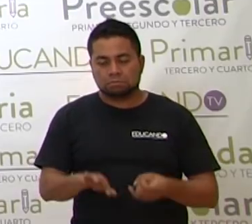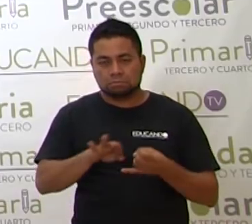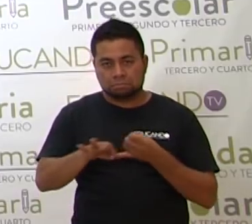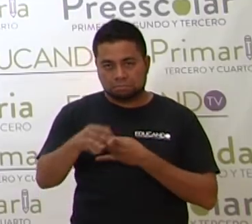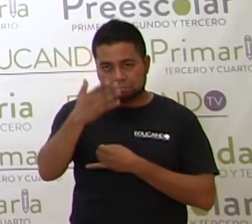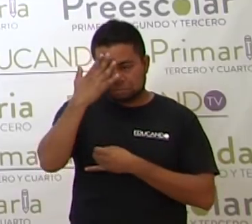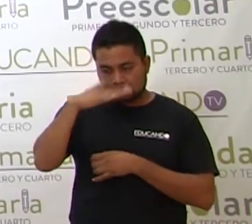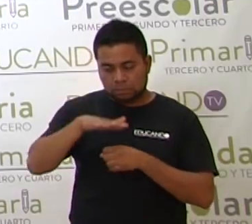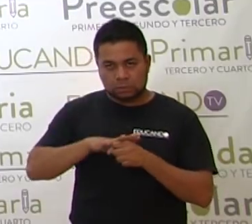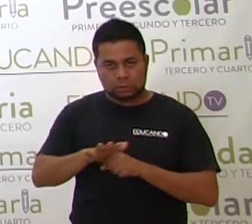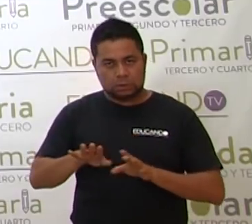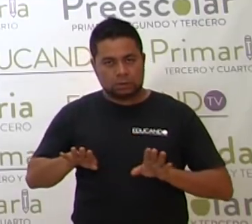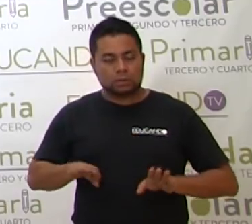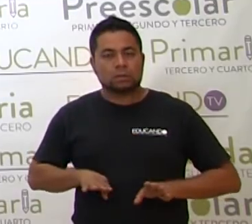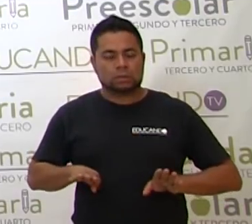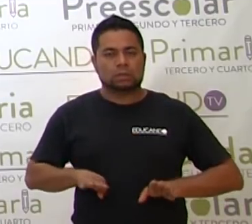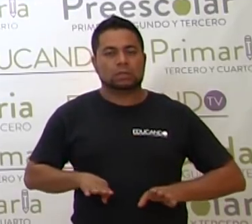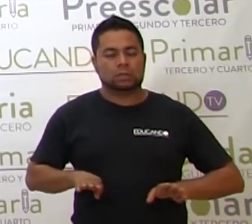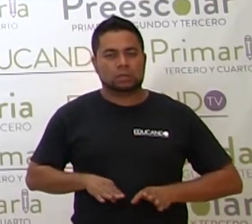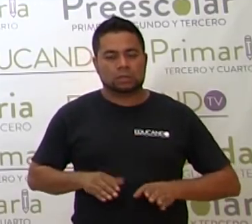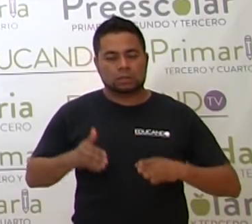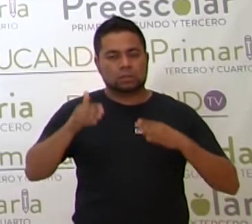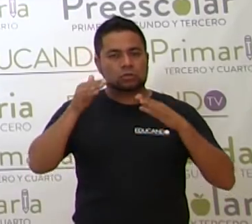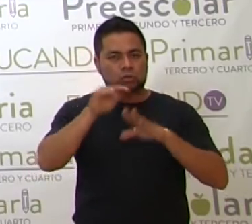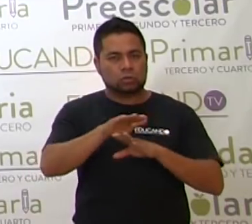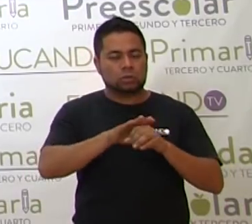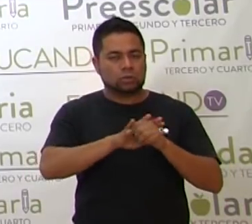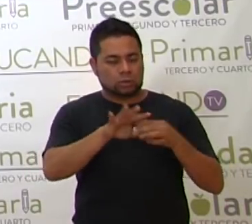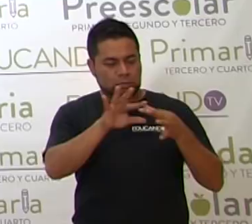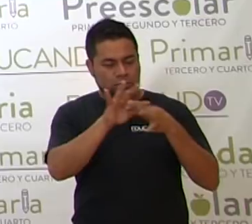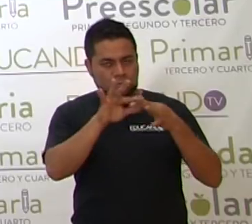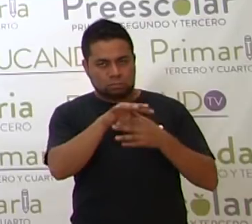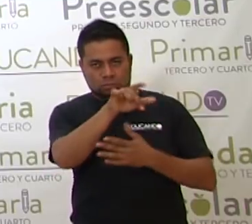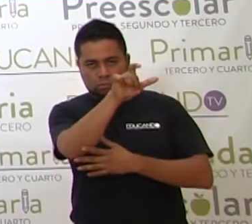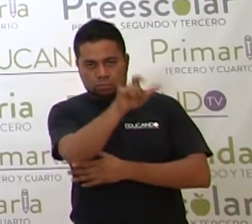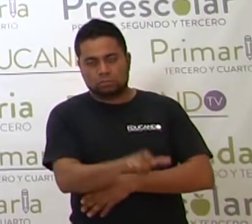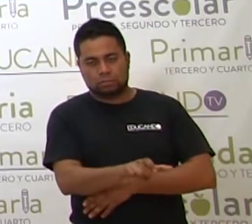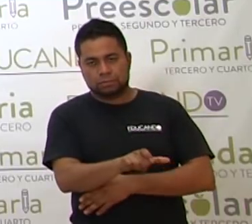las características de la descripción